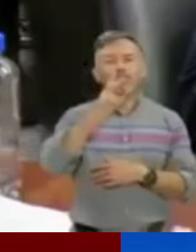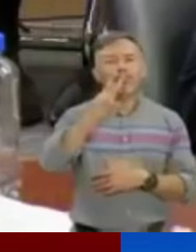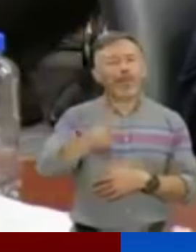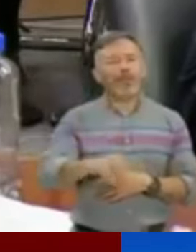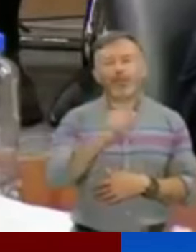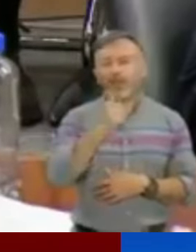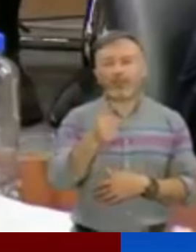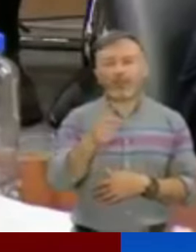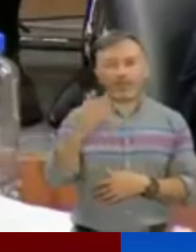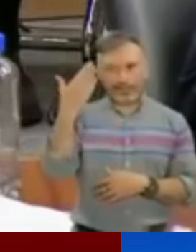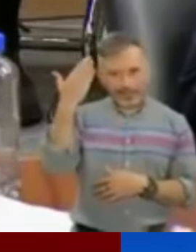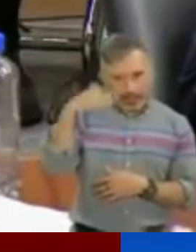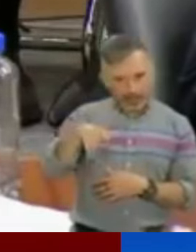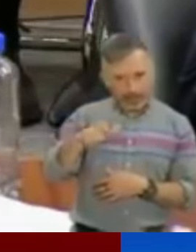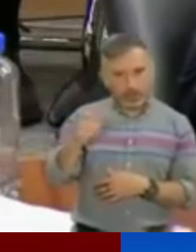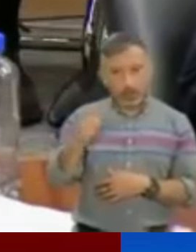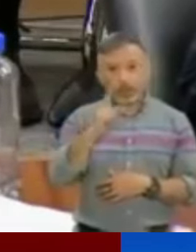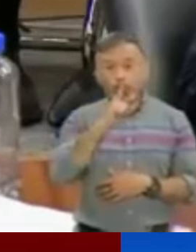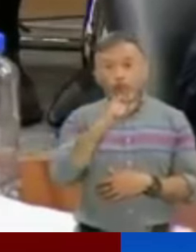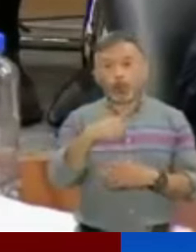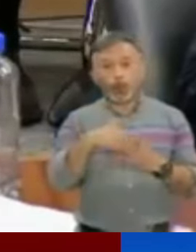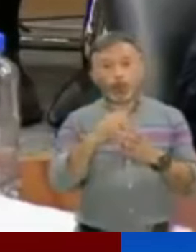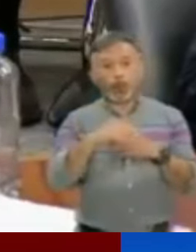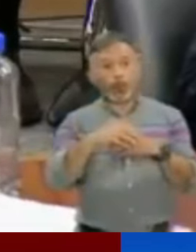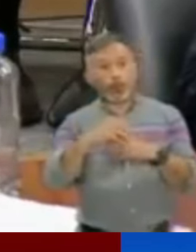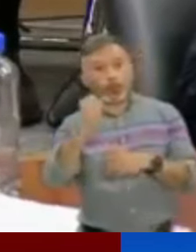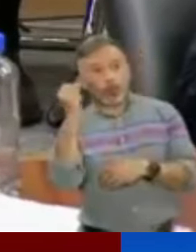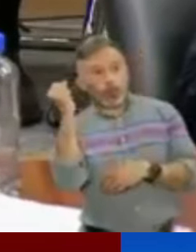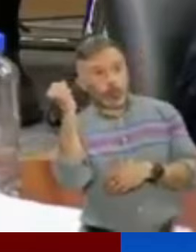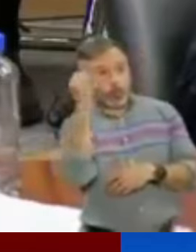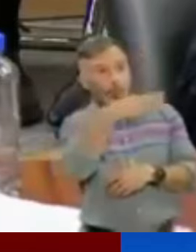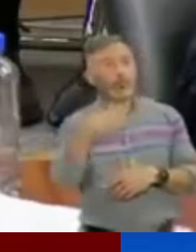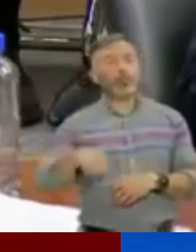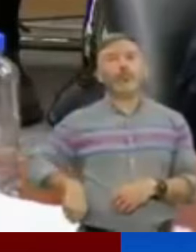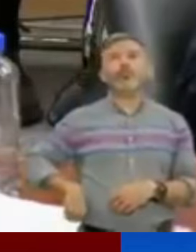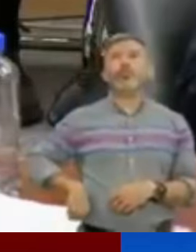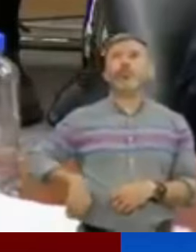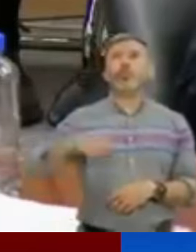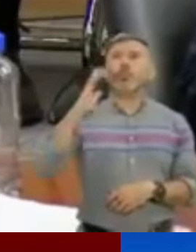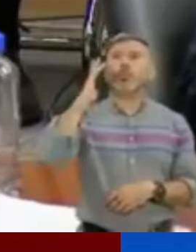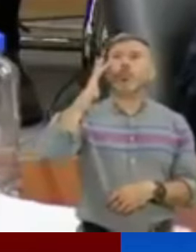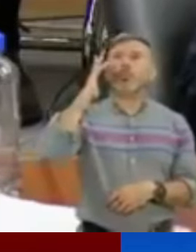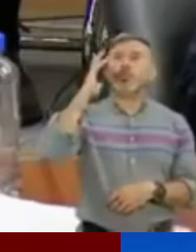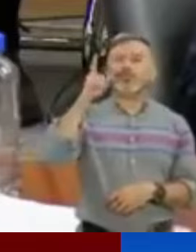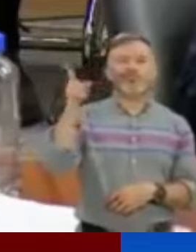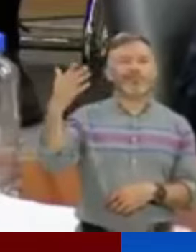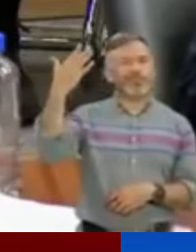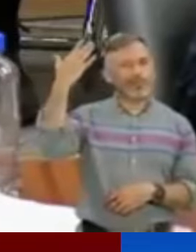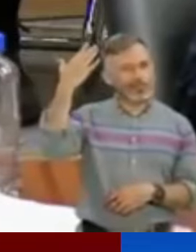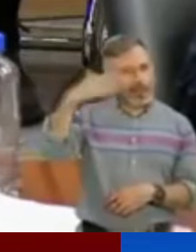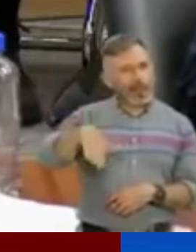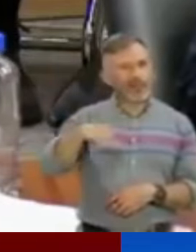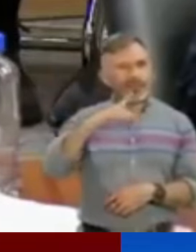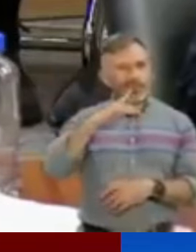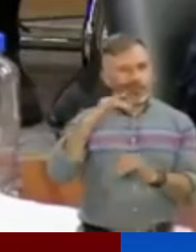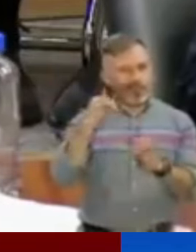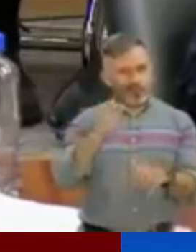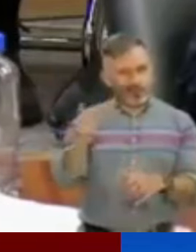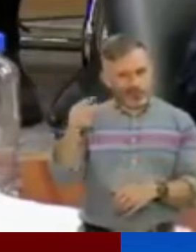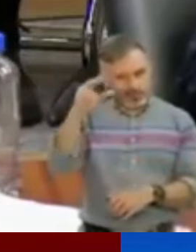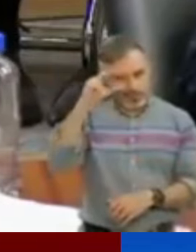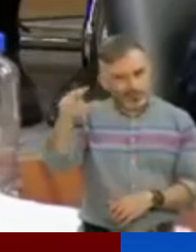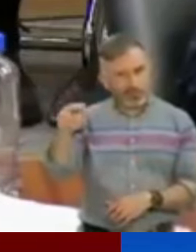esconder muy bien la mano después de tirar la piedra. Y ahora lo más preocupante y lo más